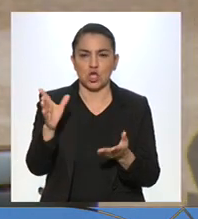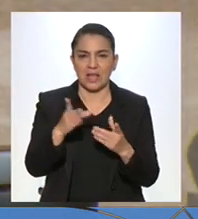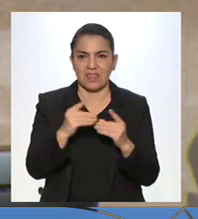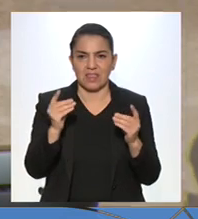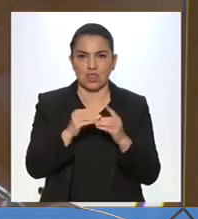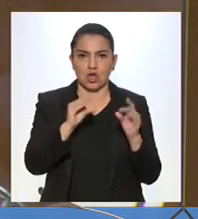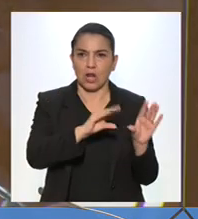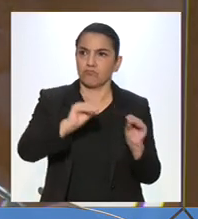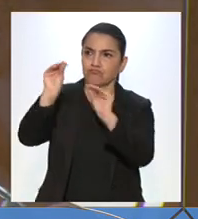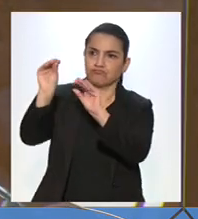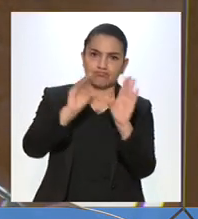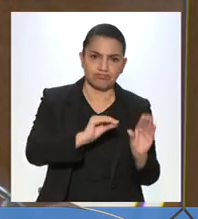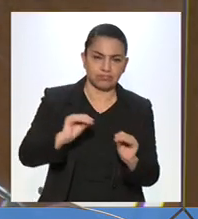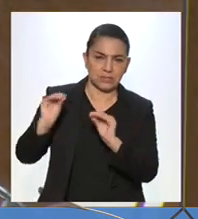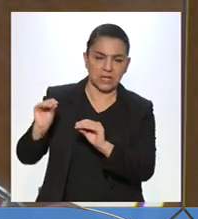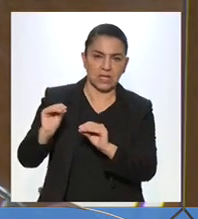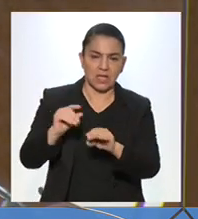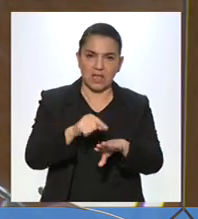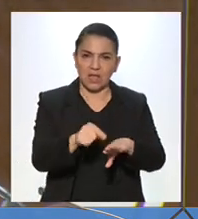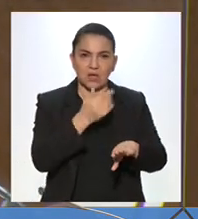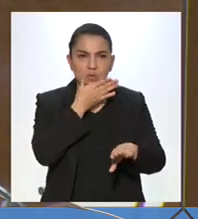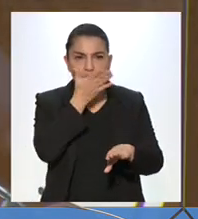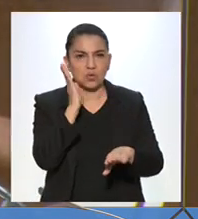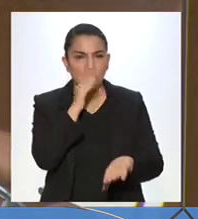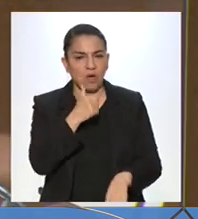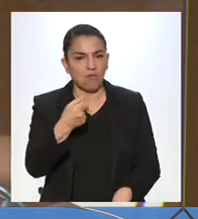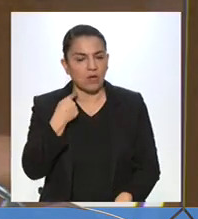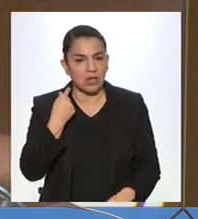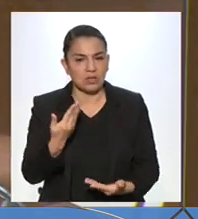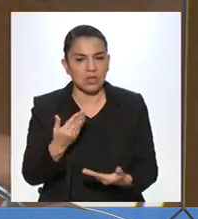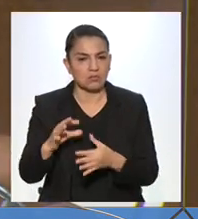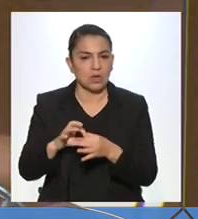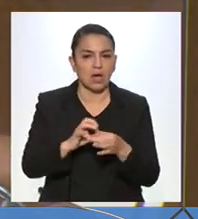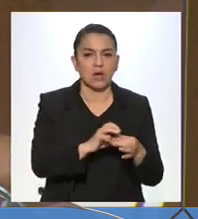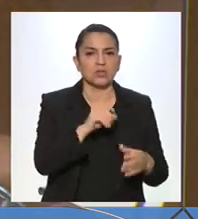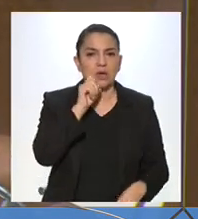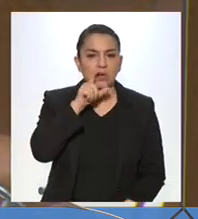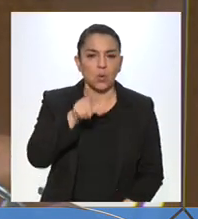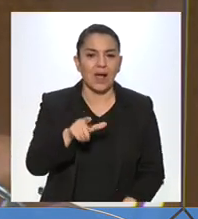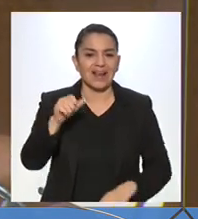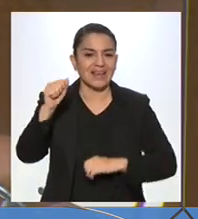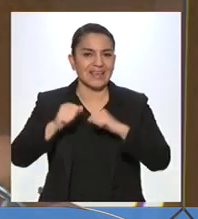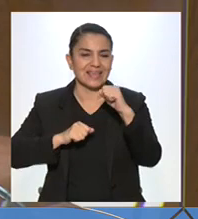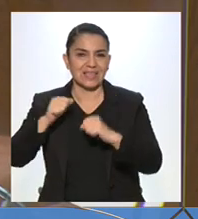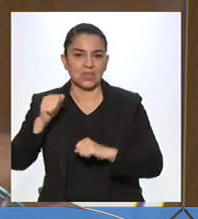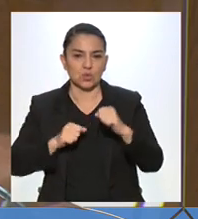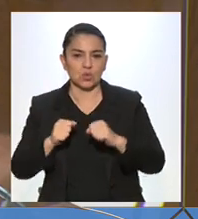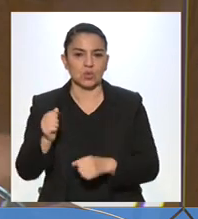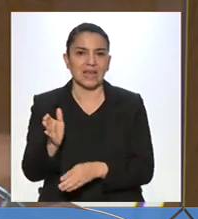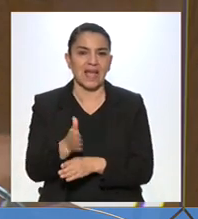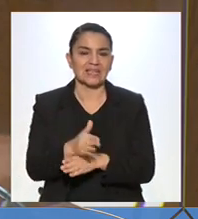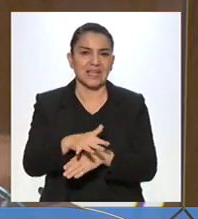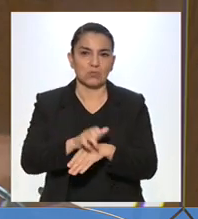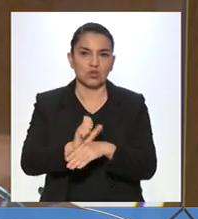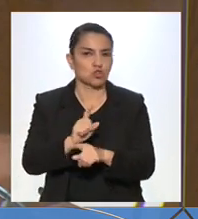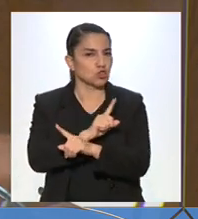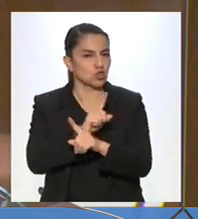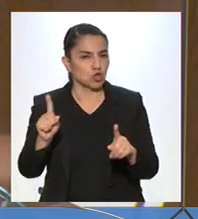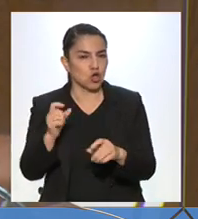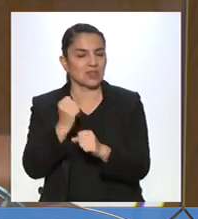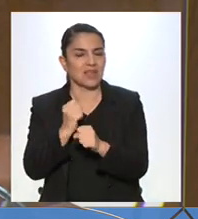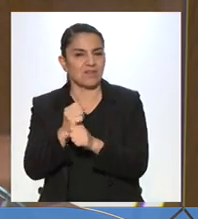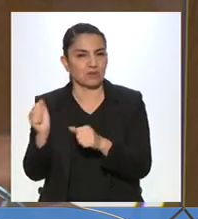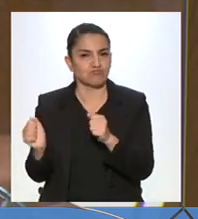exportaciones, en la zona austral no tiene impacto. ¿Y sabe cuál es la causa? Es porque la industria del salmón no está trabajando con las regiones. No